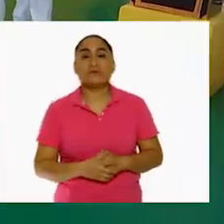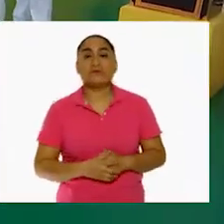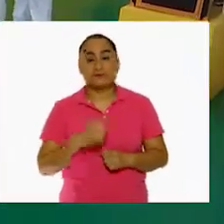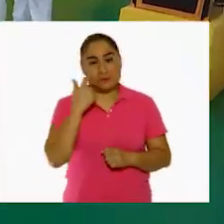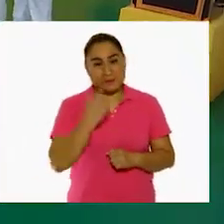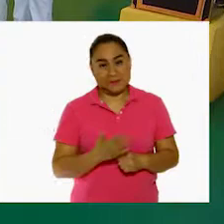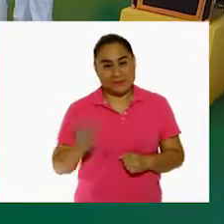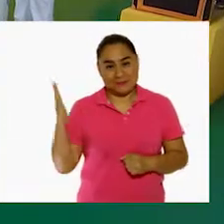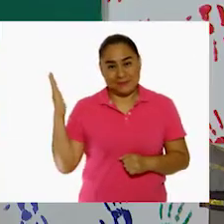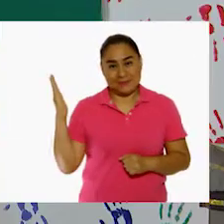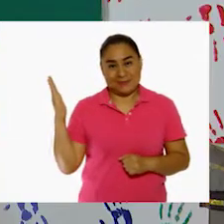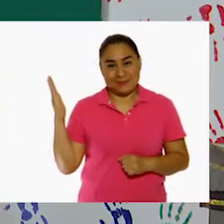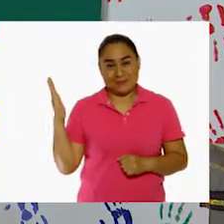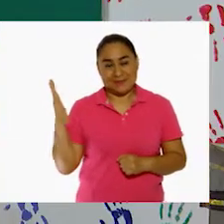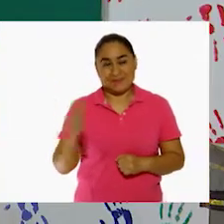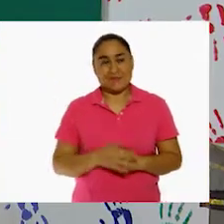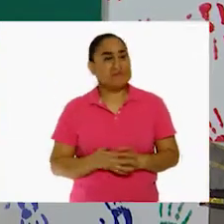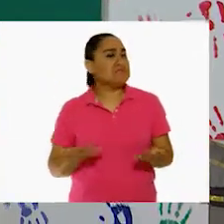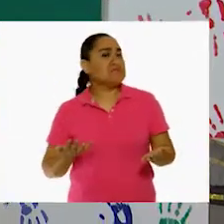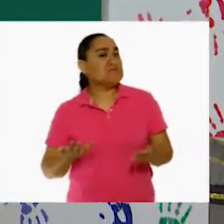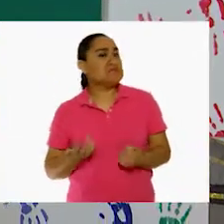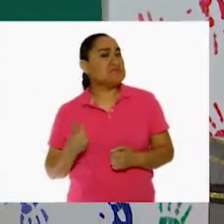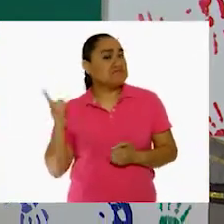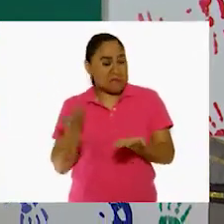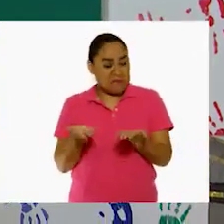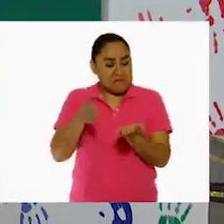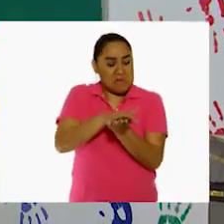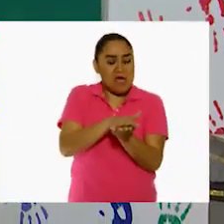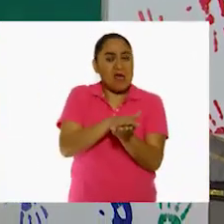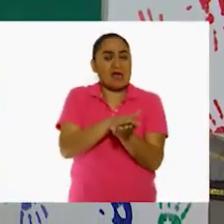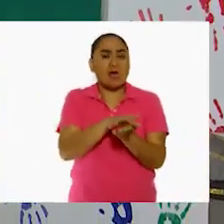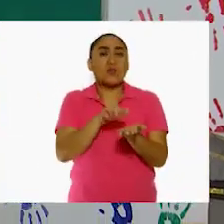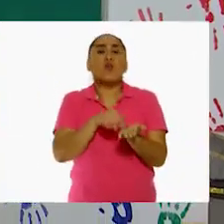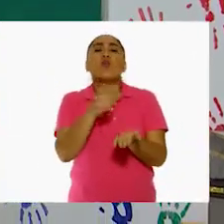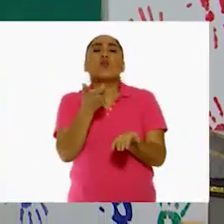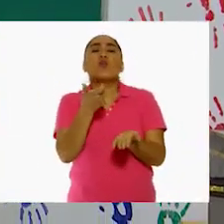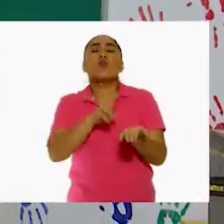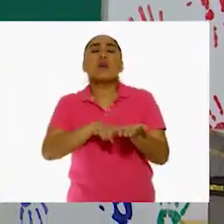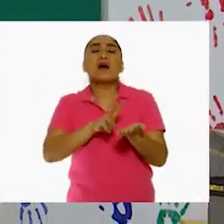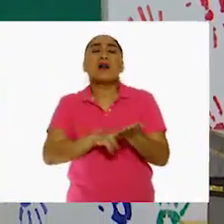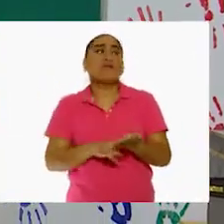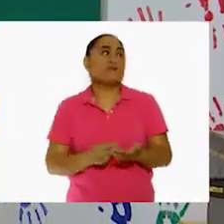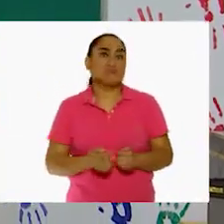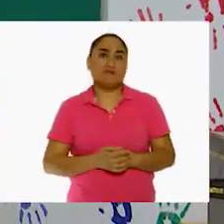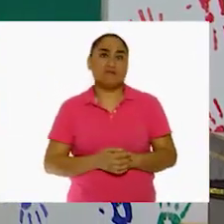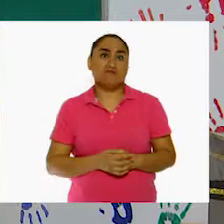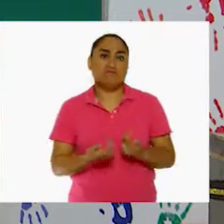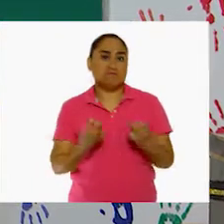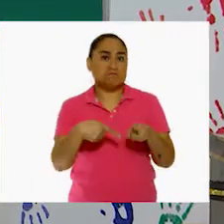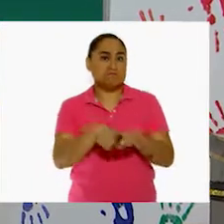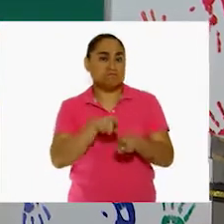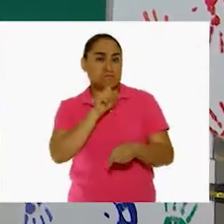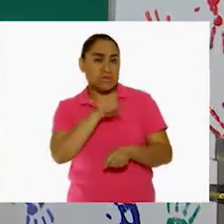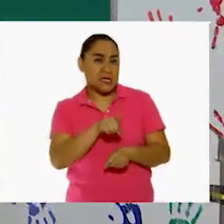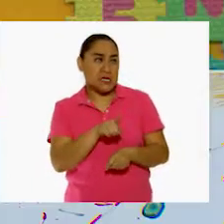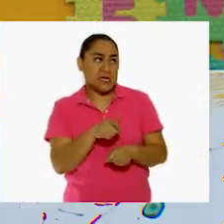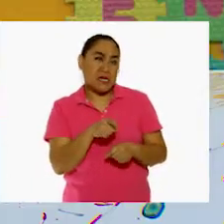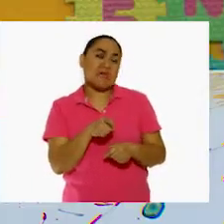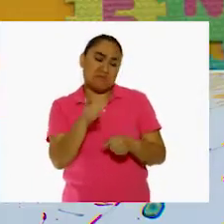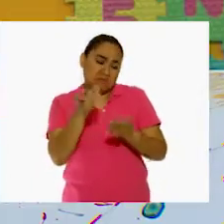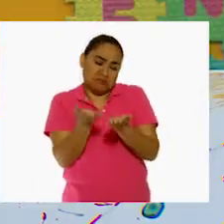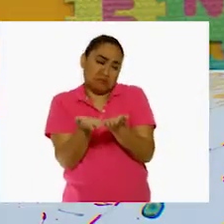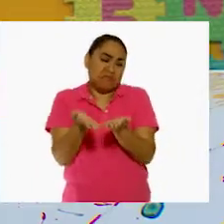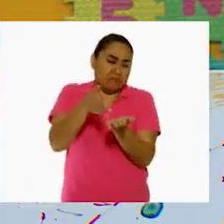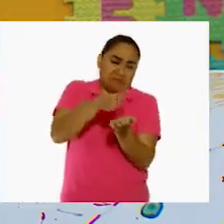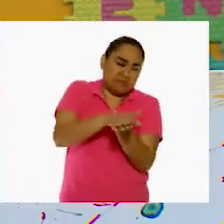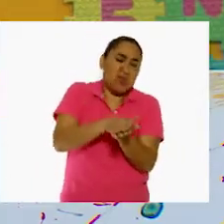mitad. Ajá. ¿Ahora cuánto vale el billete? Pues lo mismo, maestro. Sí, lo mismo, ¿no? Aunque lo doble por la mitad,